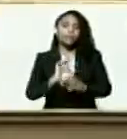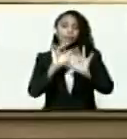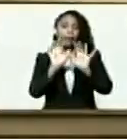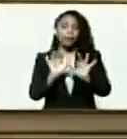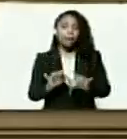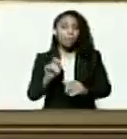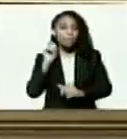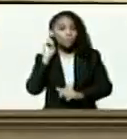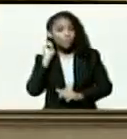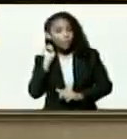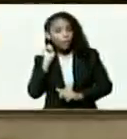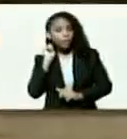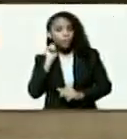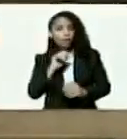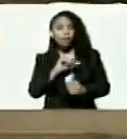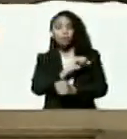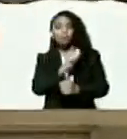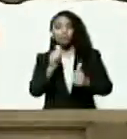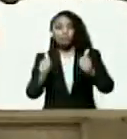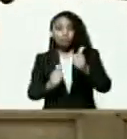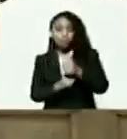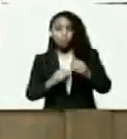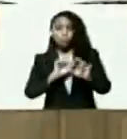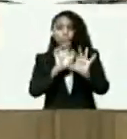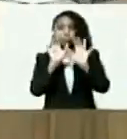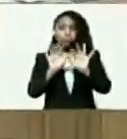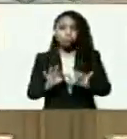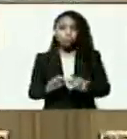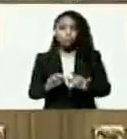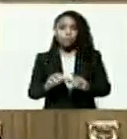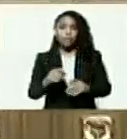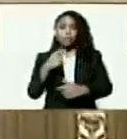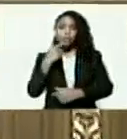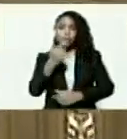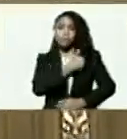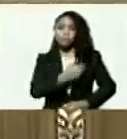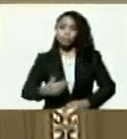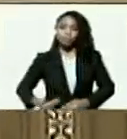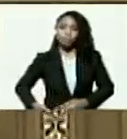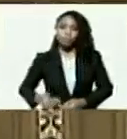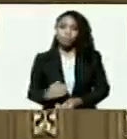Alejandrina Hinojosa, subsecretaria. Es todo del acta, ciudadano presidente.